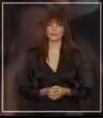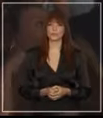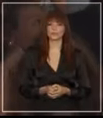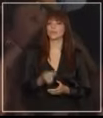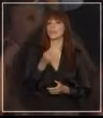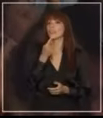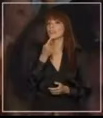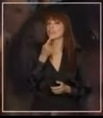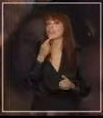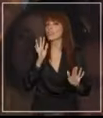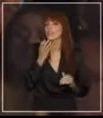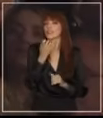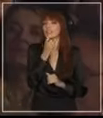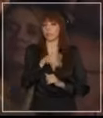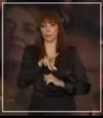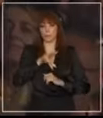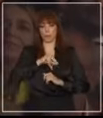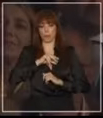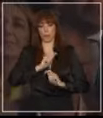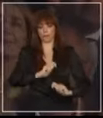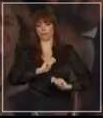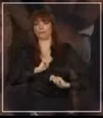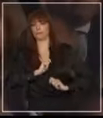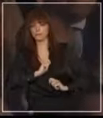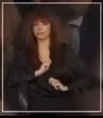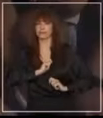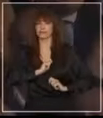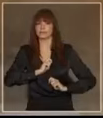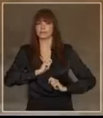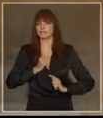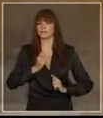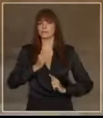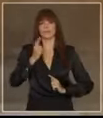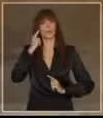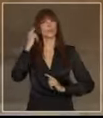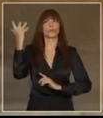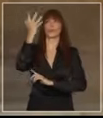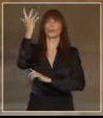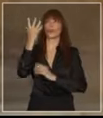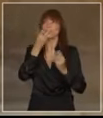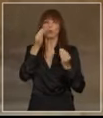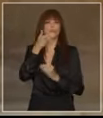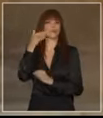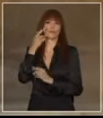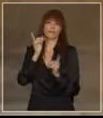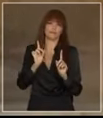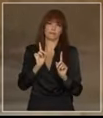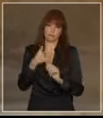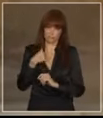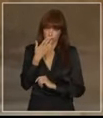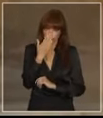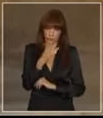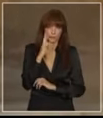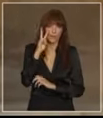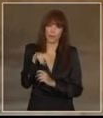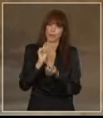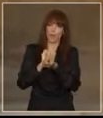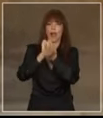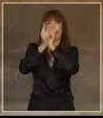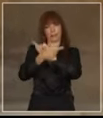Dicen que cuando te dan un premio no tienes que creértelo demasiado. Yo reconozco que a mí me ha pasado al